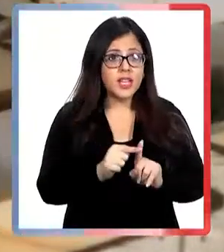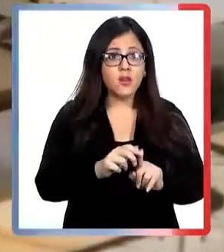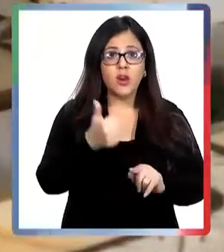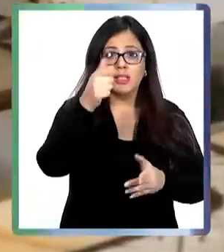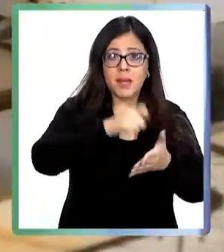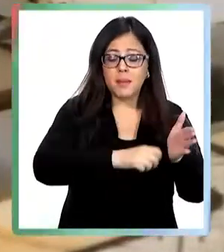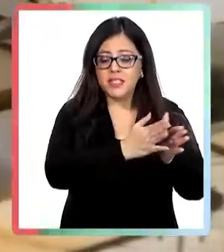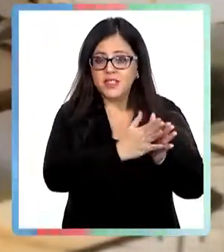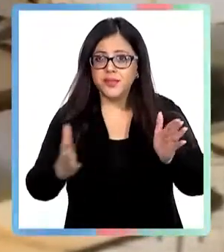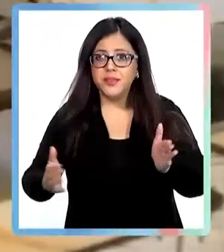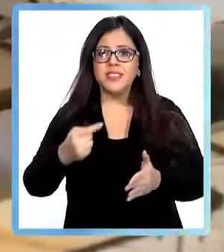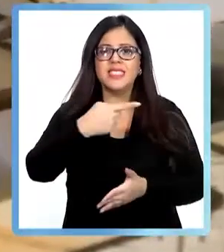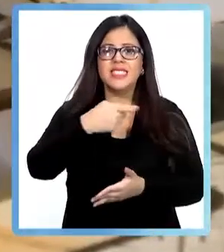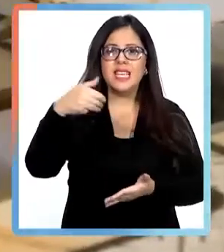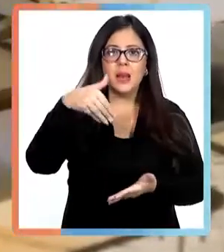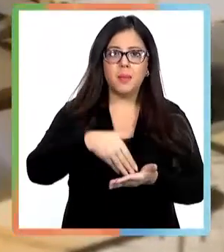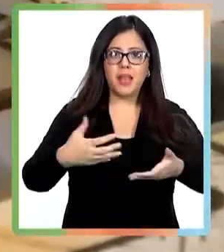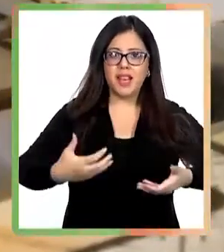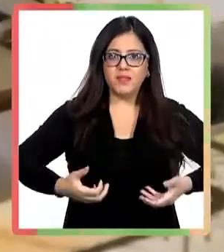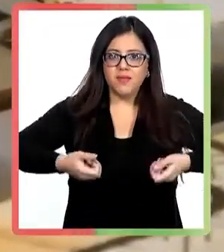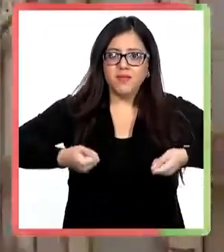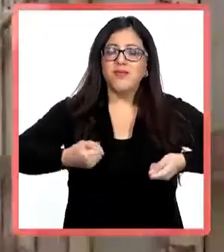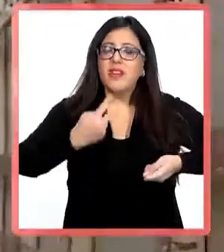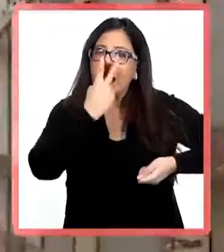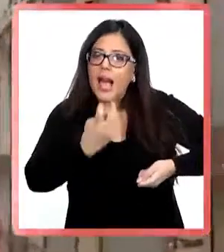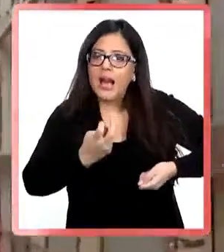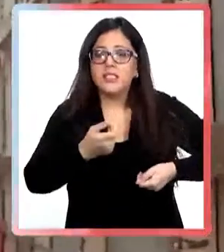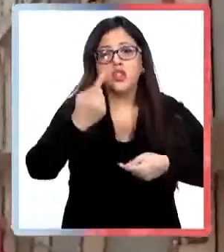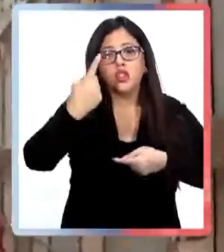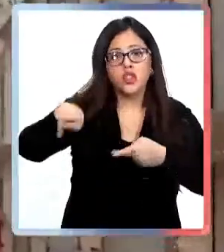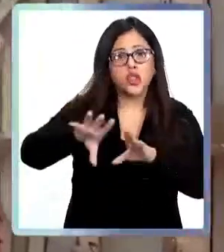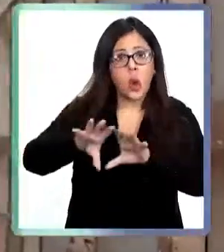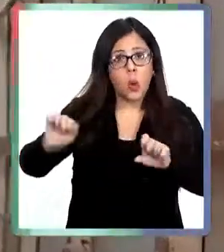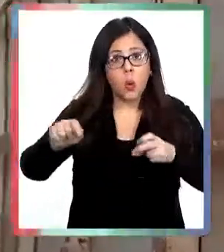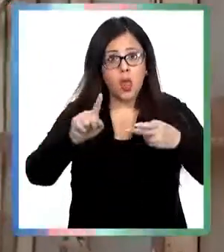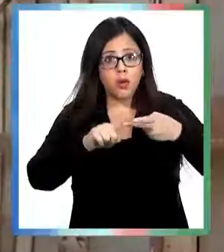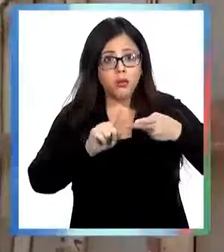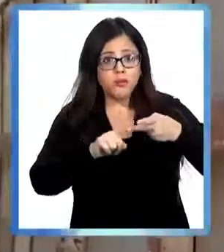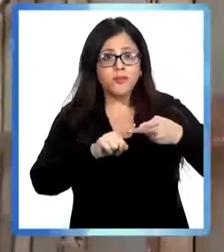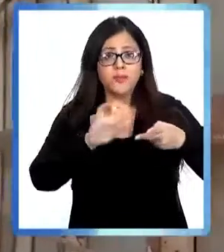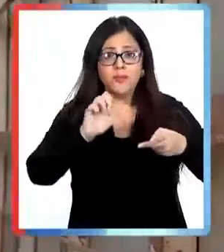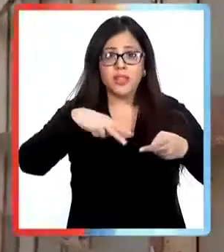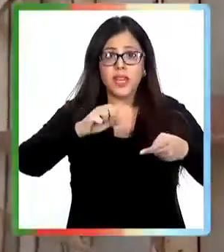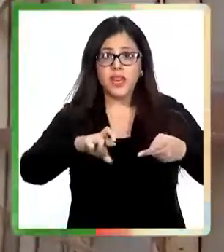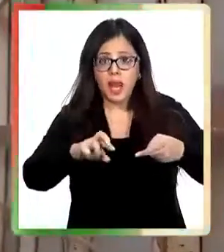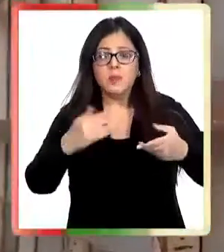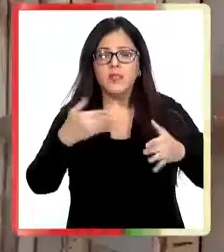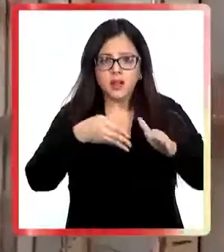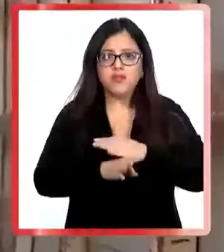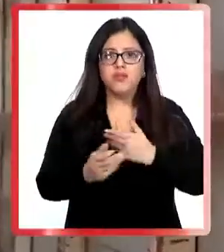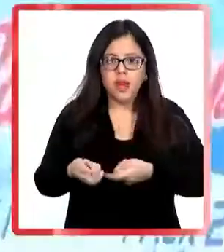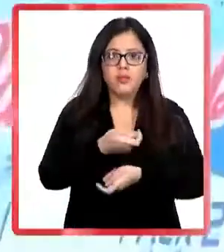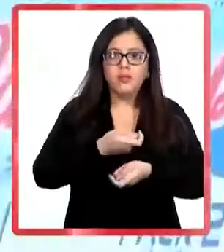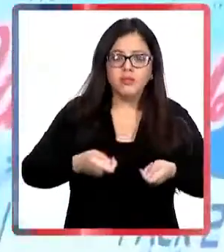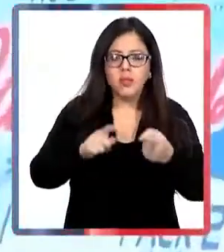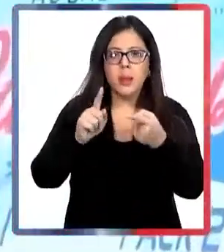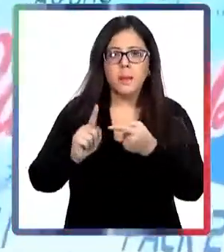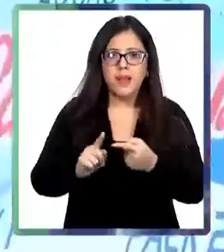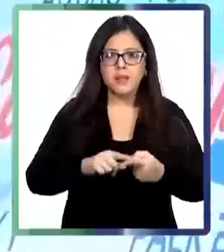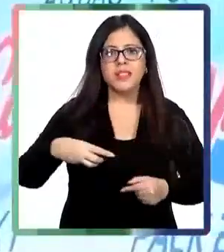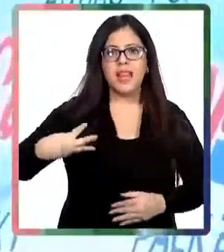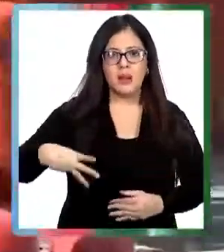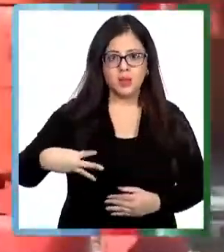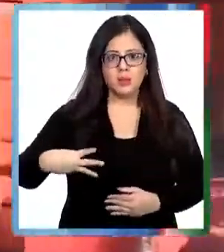meses a los 100.000 cilindros. Otro de los acuerdos, que ENAP entre en el mercado con la participación de los